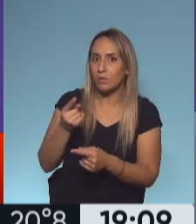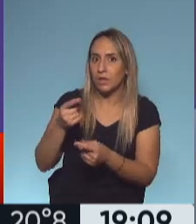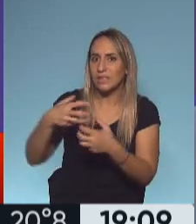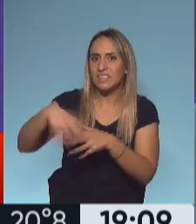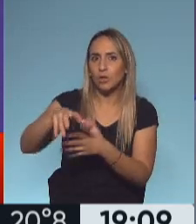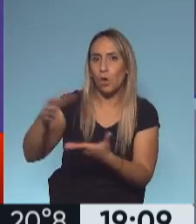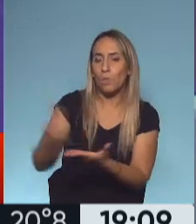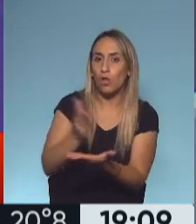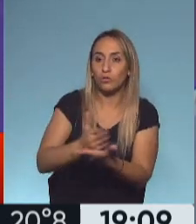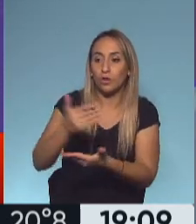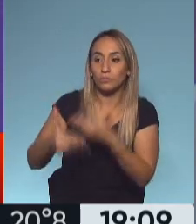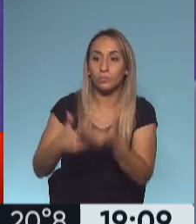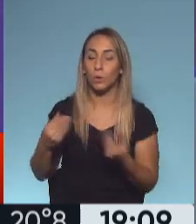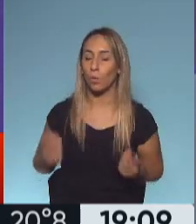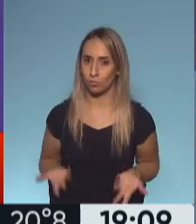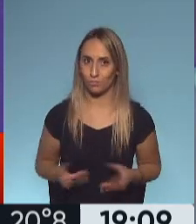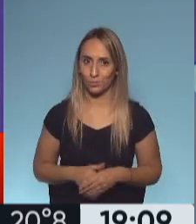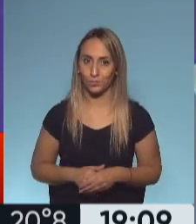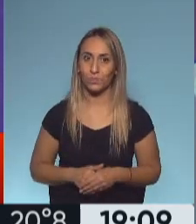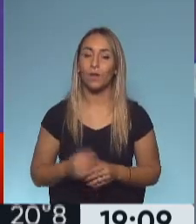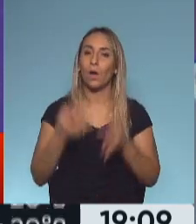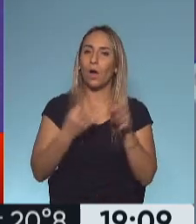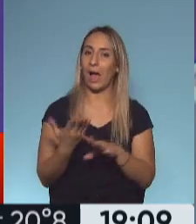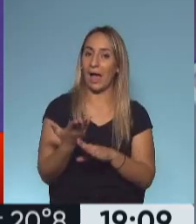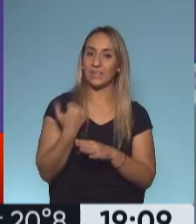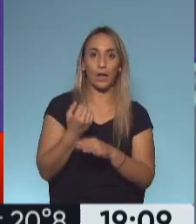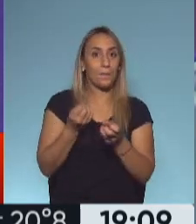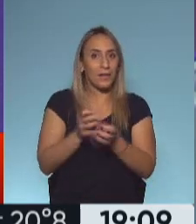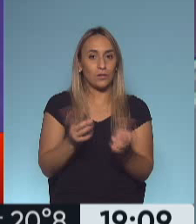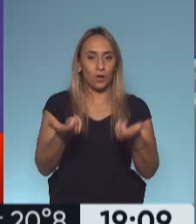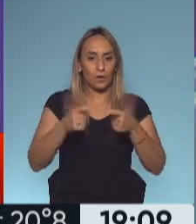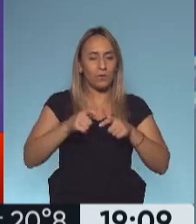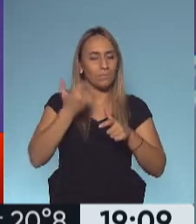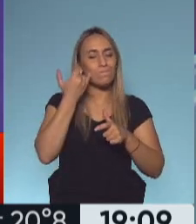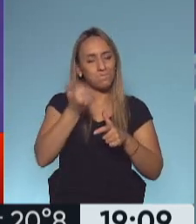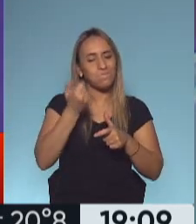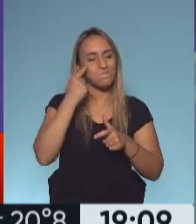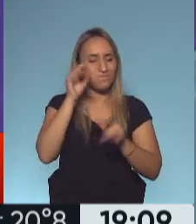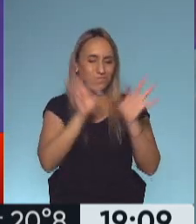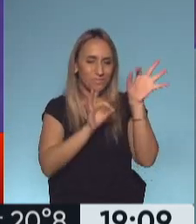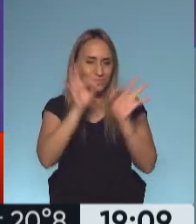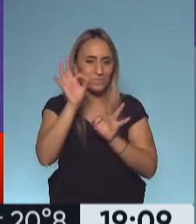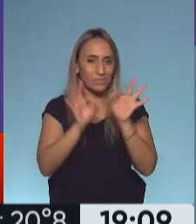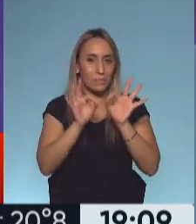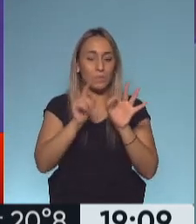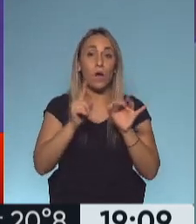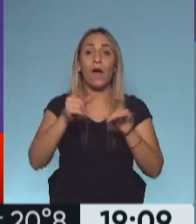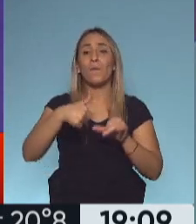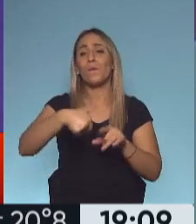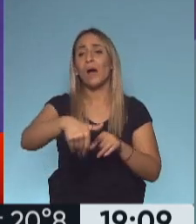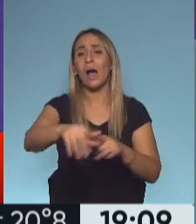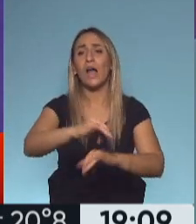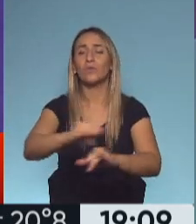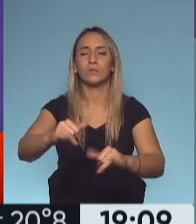varios funcionarios de gabinete de ayer donde evidentemente ya empezó a armarse la idea de adelantar para hoy esos anuncios de los cuales ya